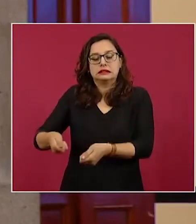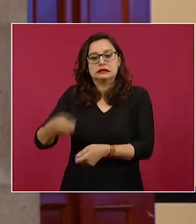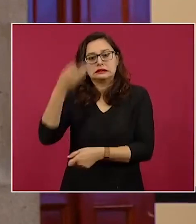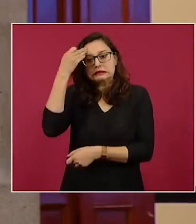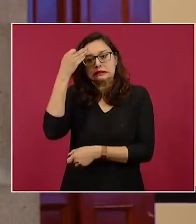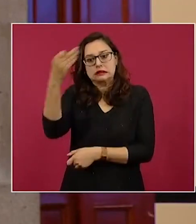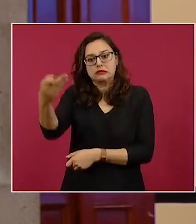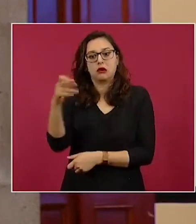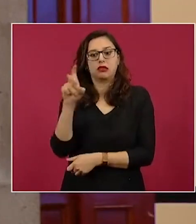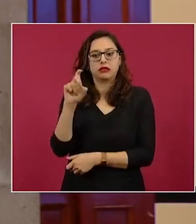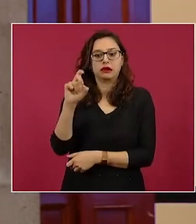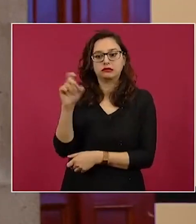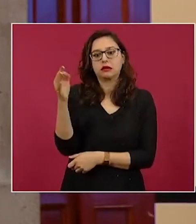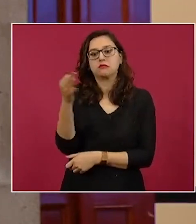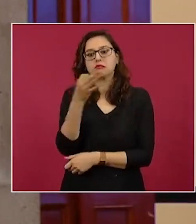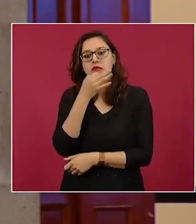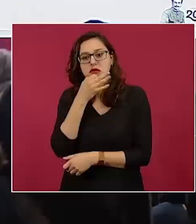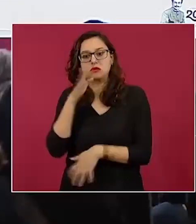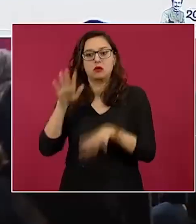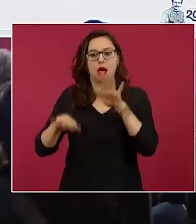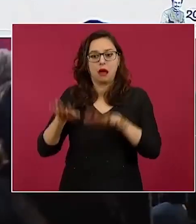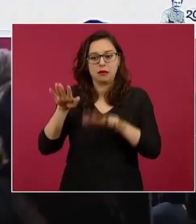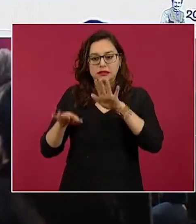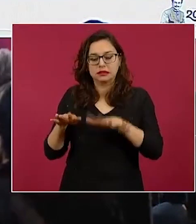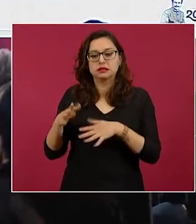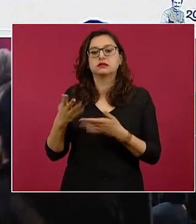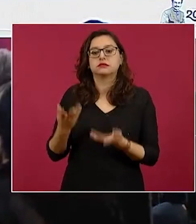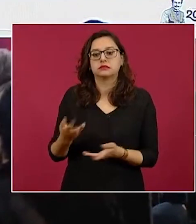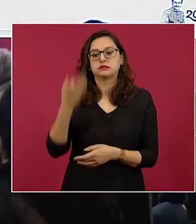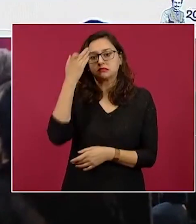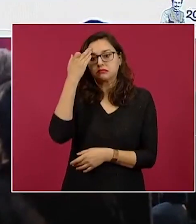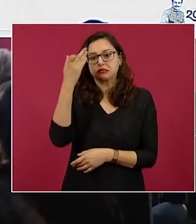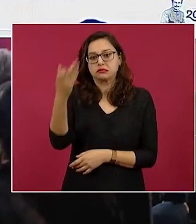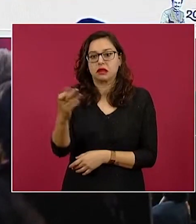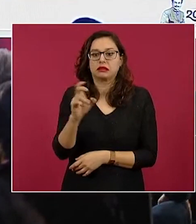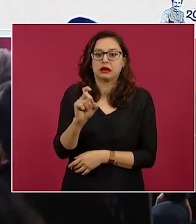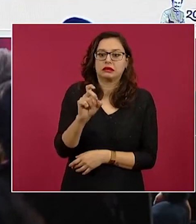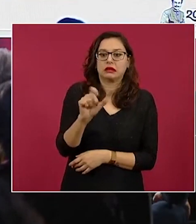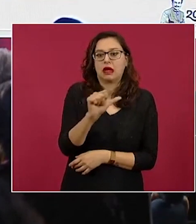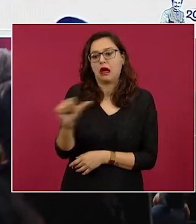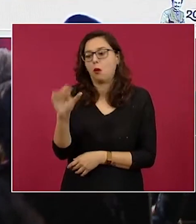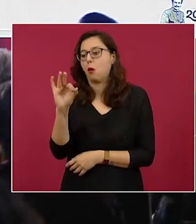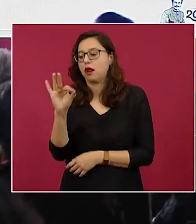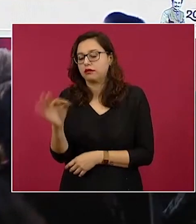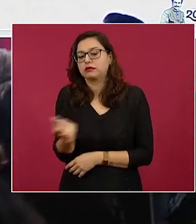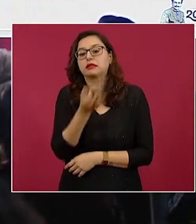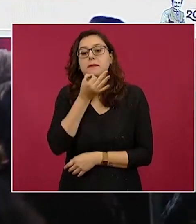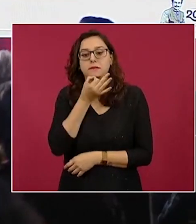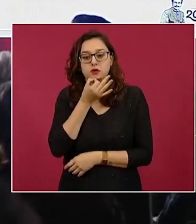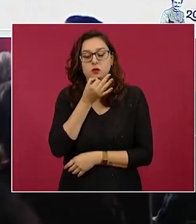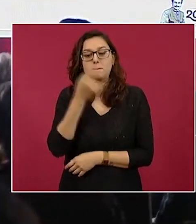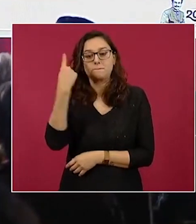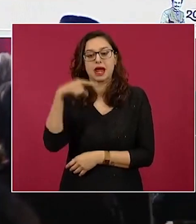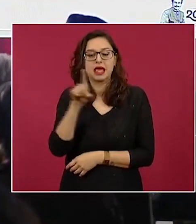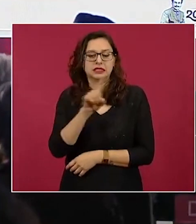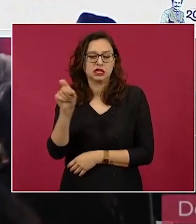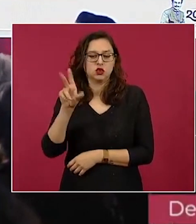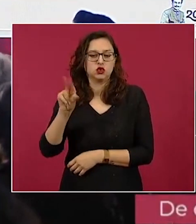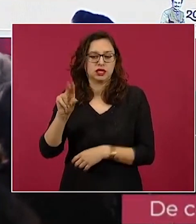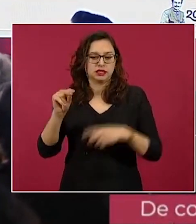de las aeronaves con las que vamos a empezar a volar a las seis rutas que existen actualmente en el aeropuerto Felipe Ángeles.